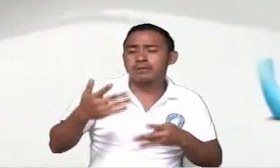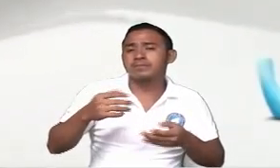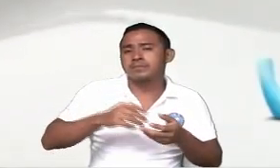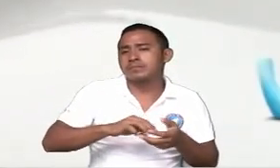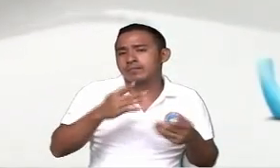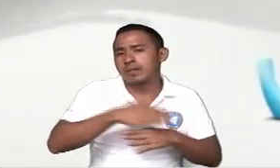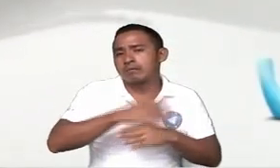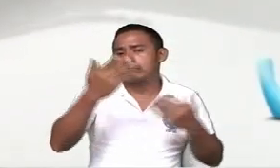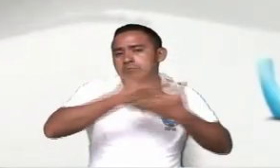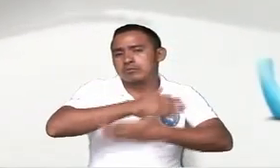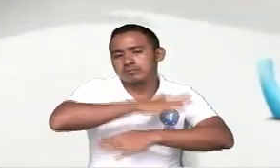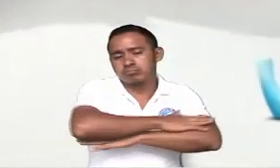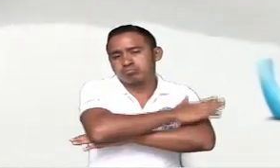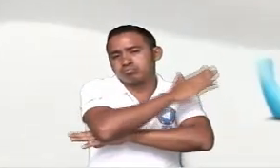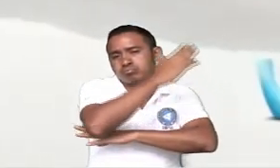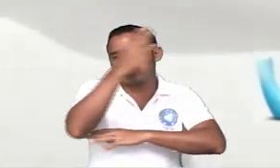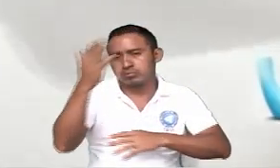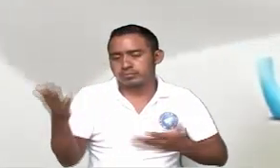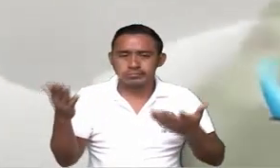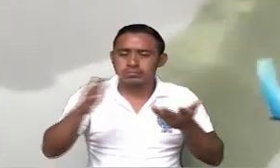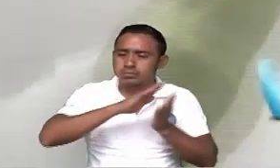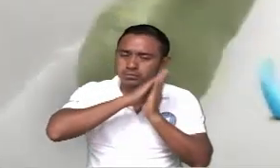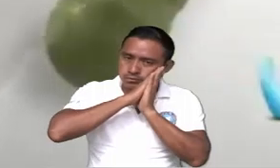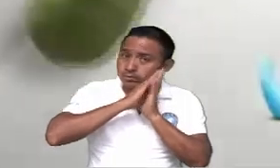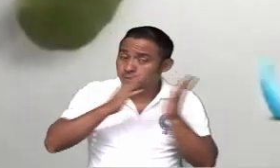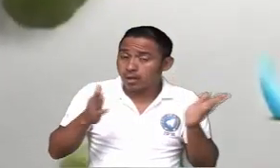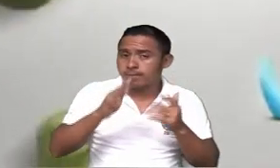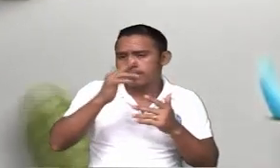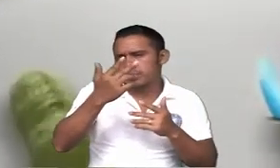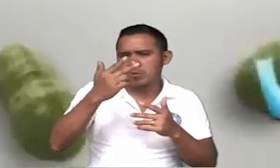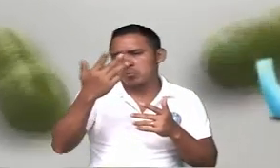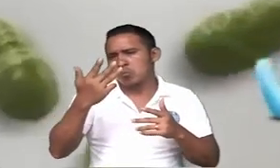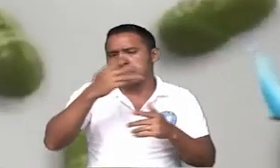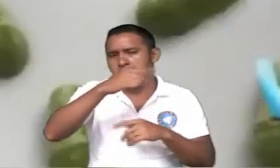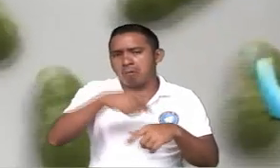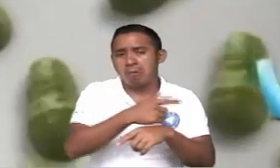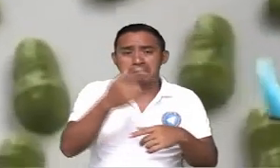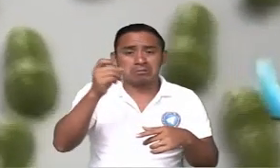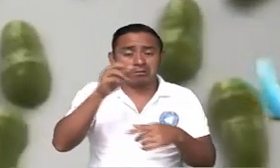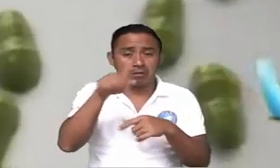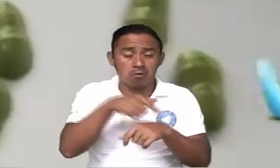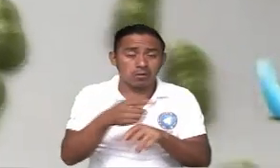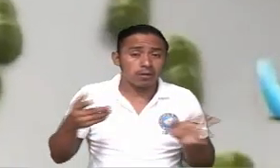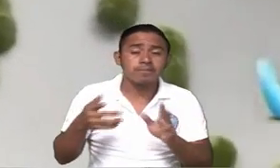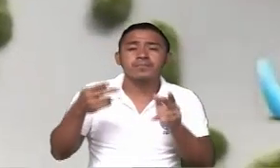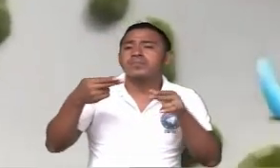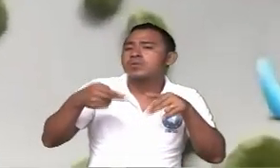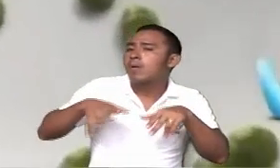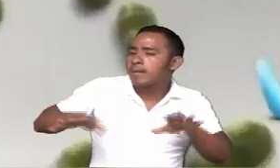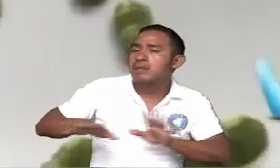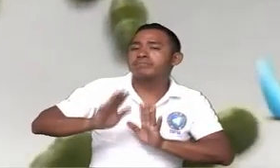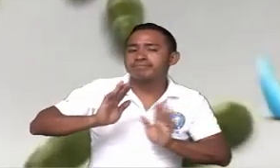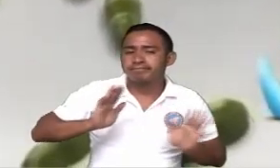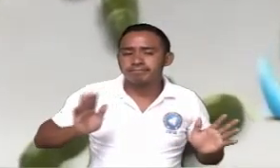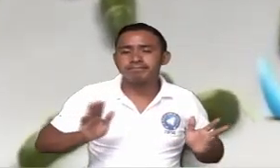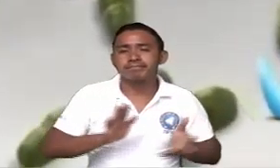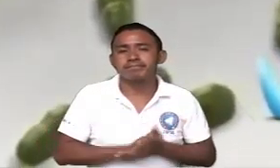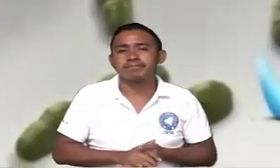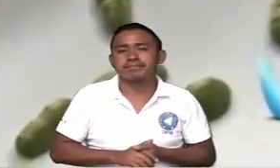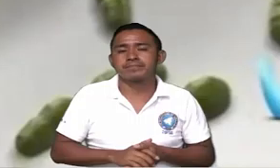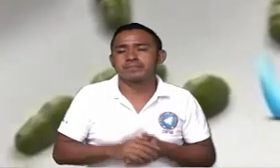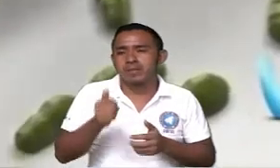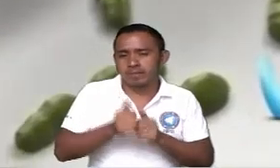reseca durante el tiempo que dormimos, 8, 9 horas, 10 horas, y es común que